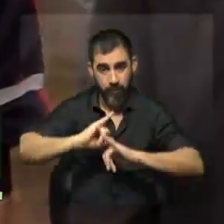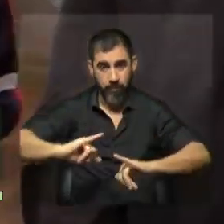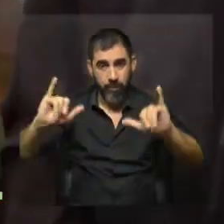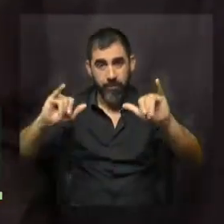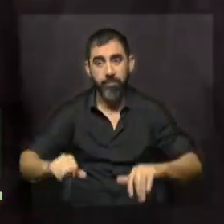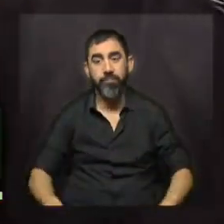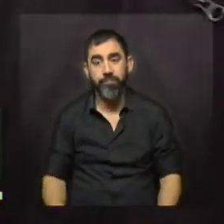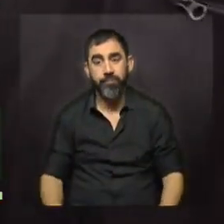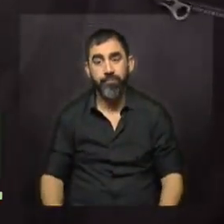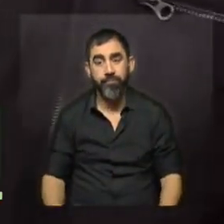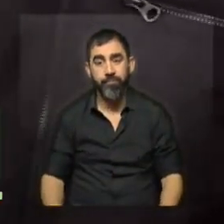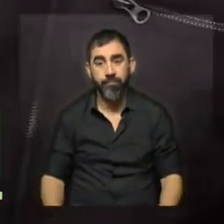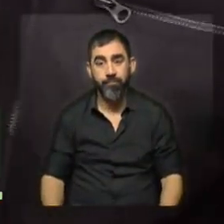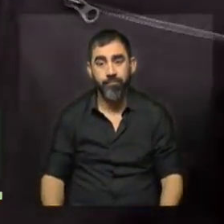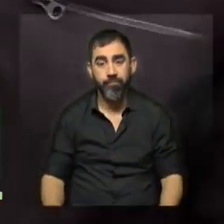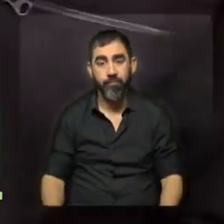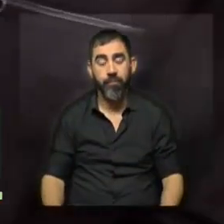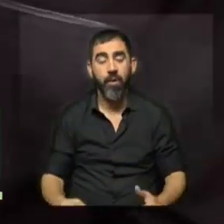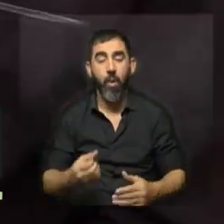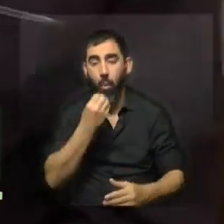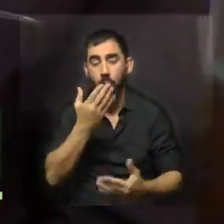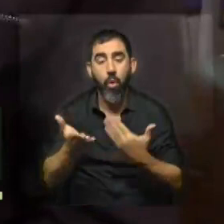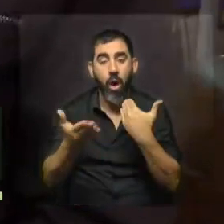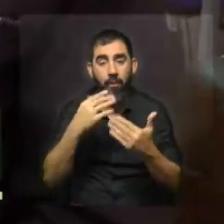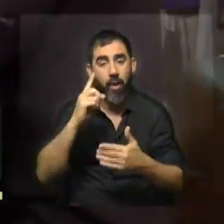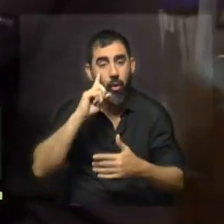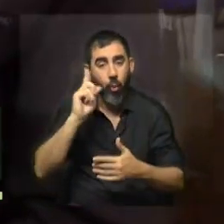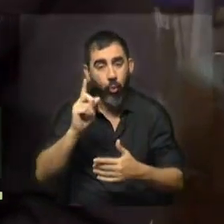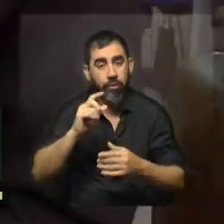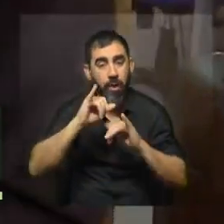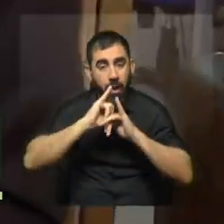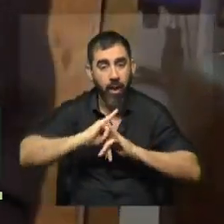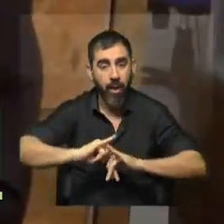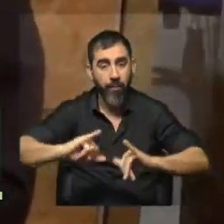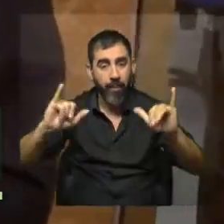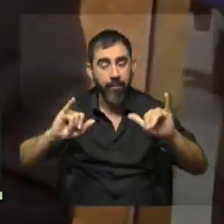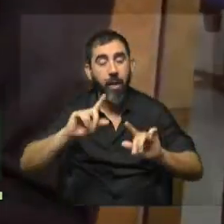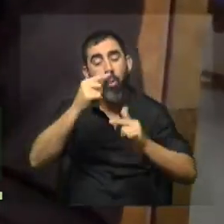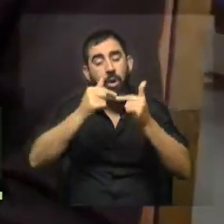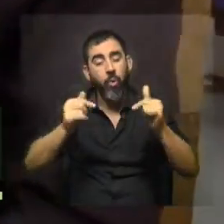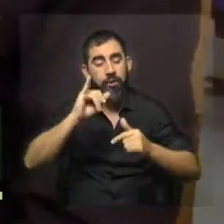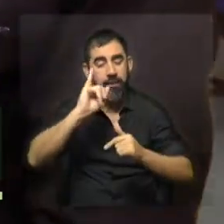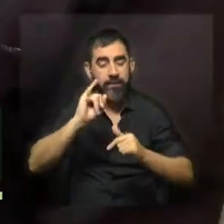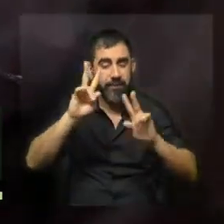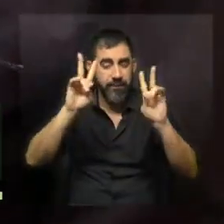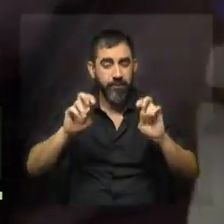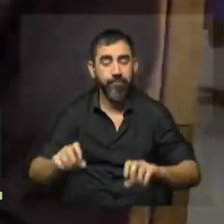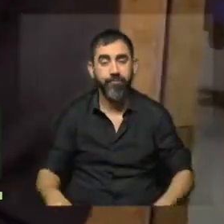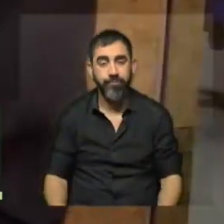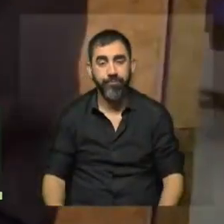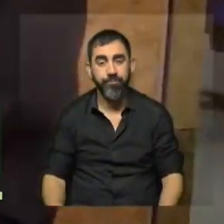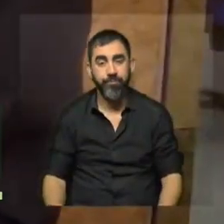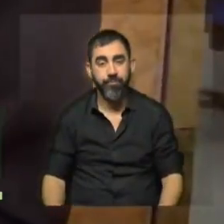bueno, es bueno también hablar que por ahí no conocían tanto la campaña, pero sí algunas cosas de las que trata la campaña.